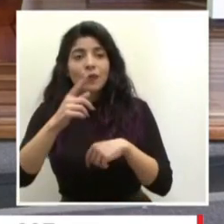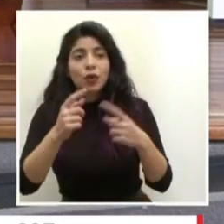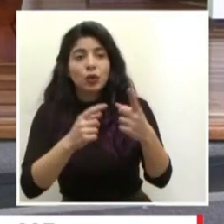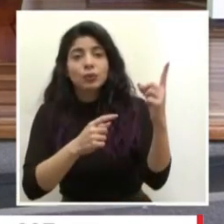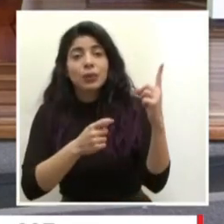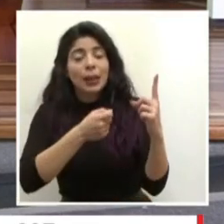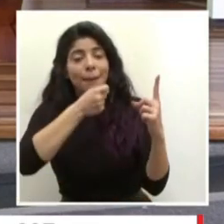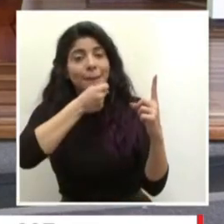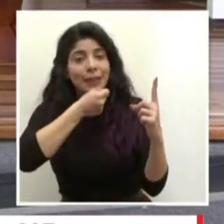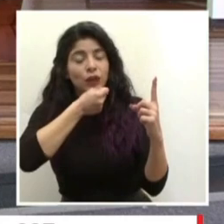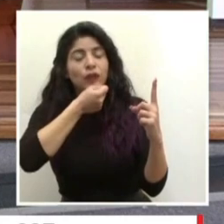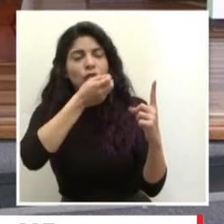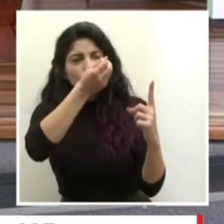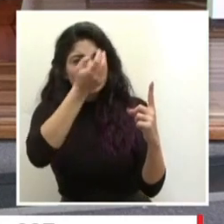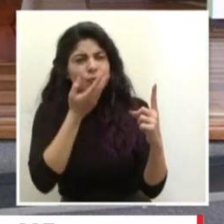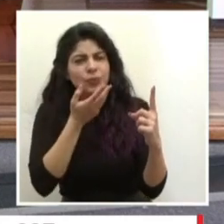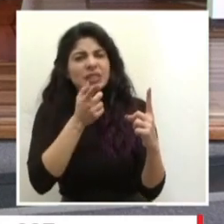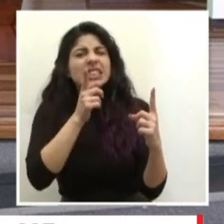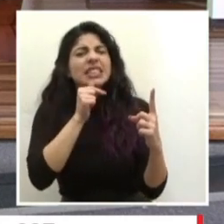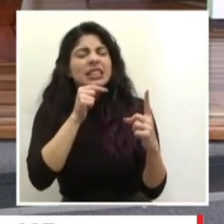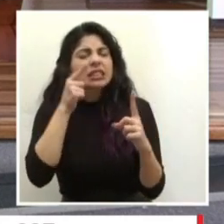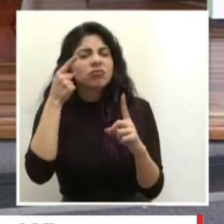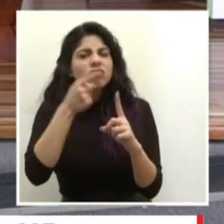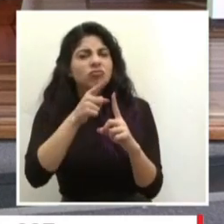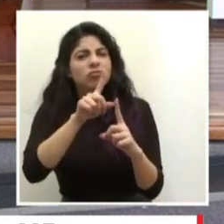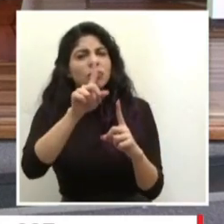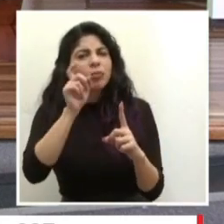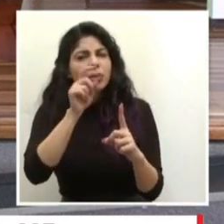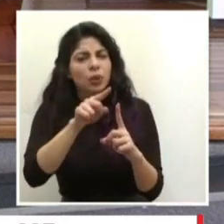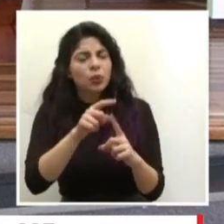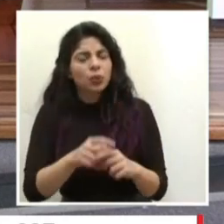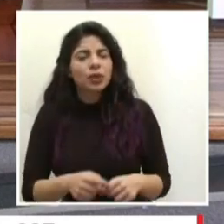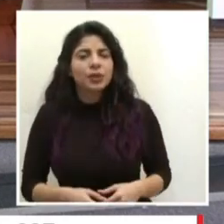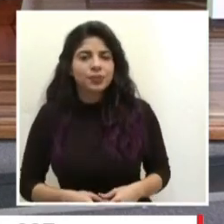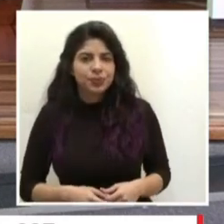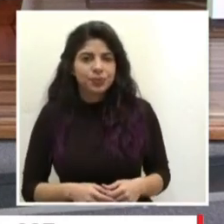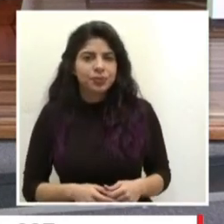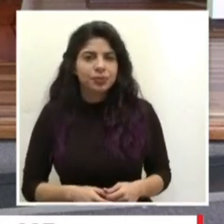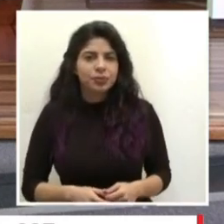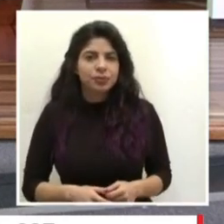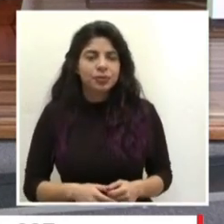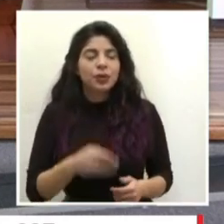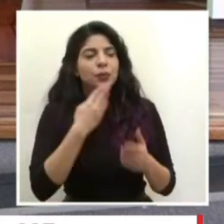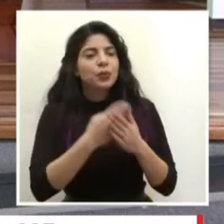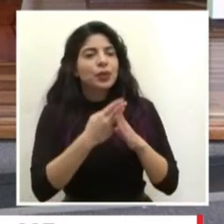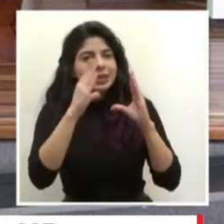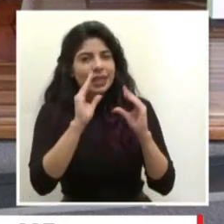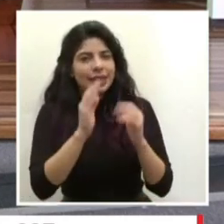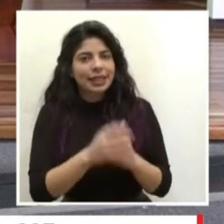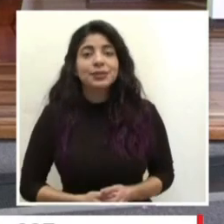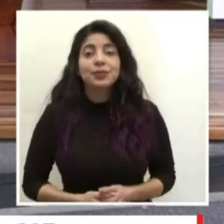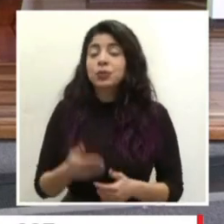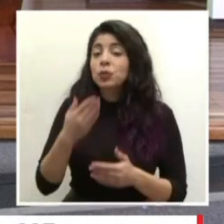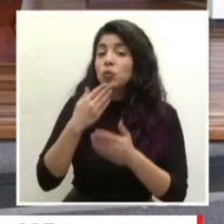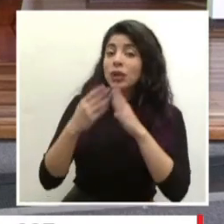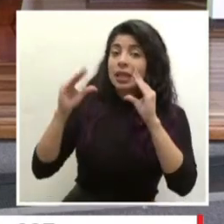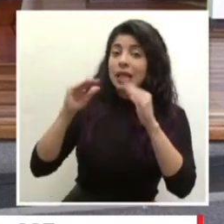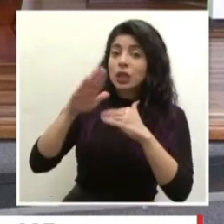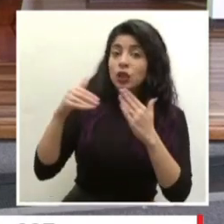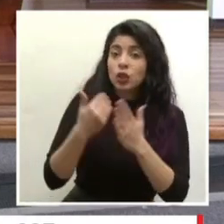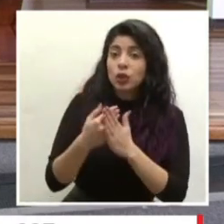al micrófono e indicarnos a qué jerarca va realizada su consulta. Muy buenas tardes. Muy buenas tardes a todos,